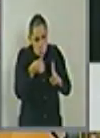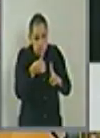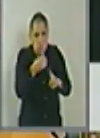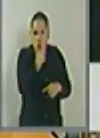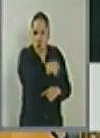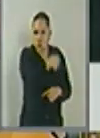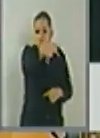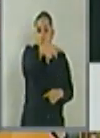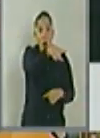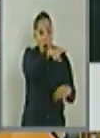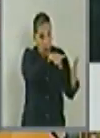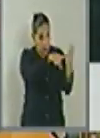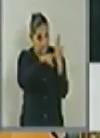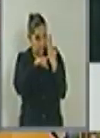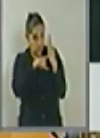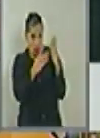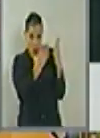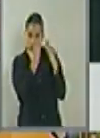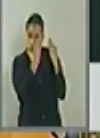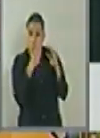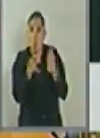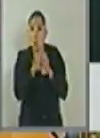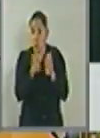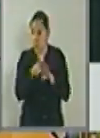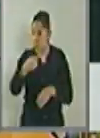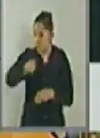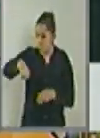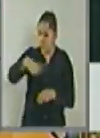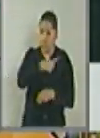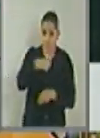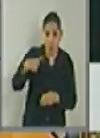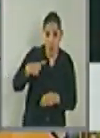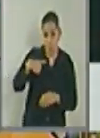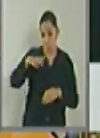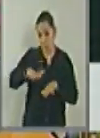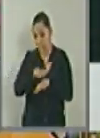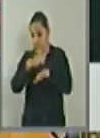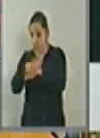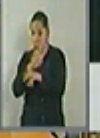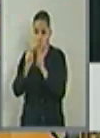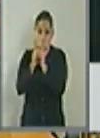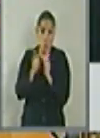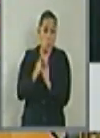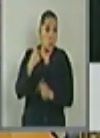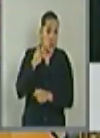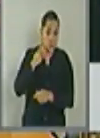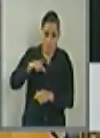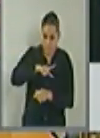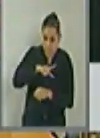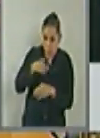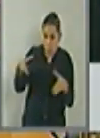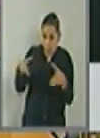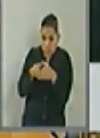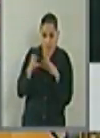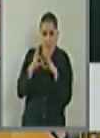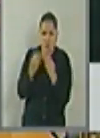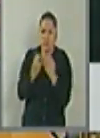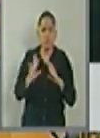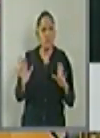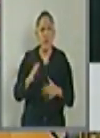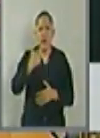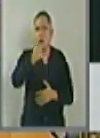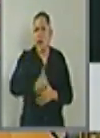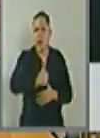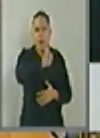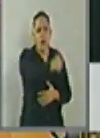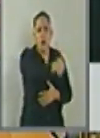ver si reconfiguramos o cómo el sistema de partidos. Estamos obligados a hacerlo, cada quien con sus propios